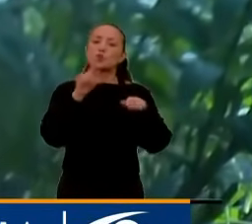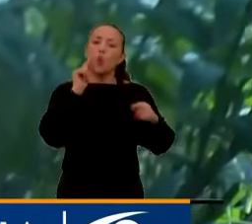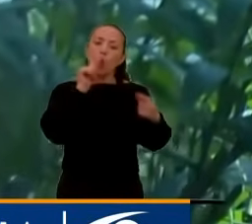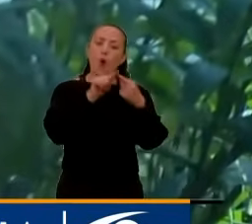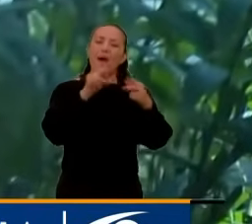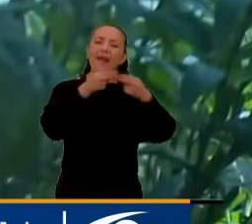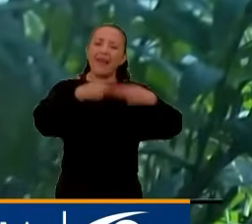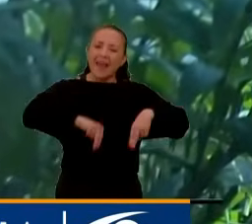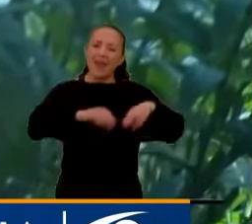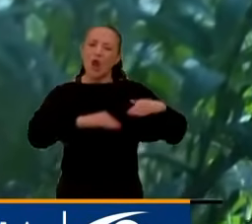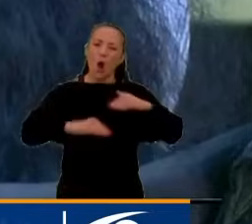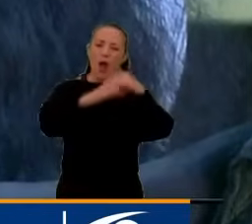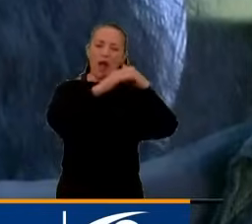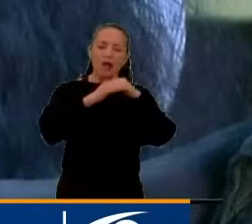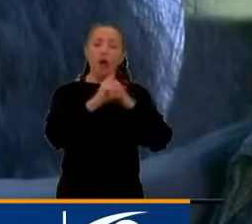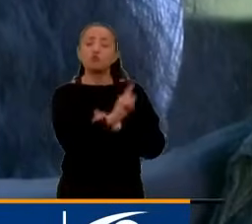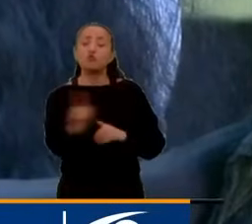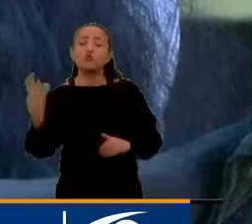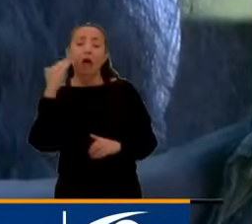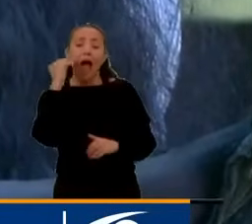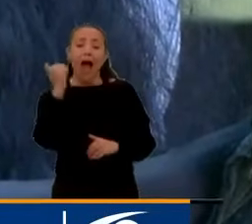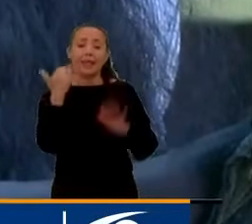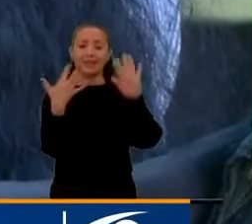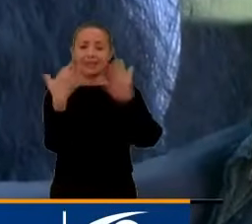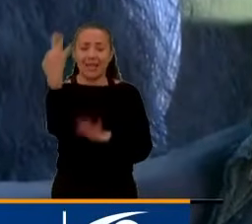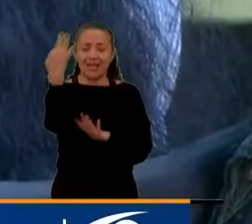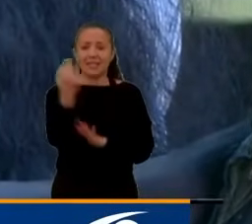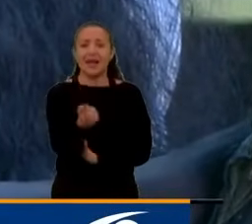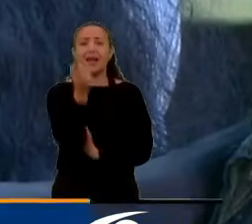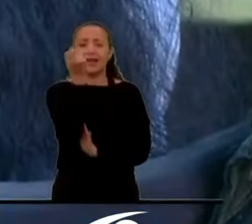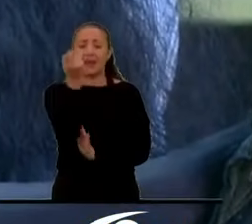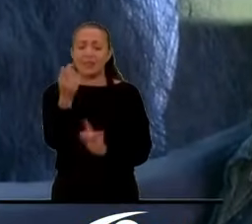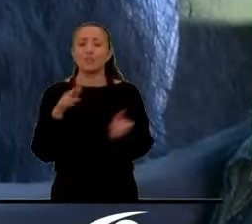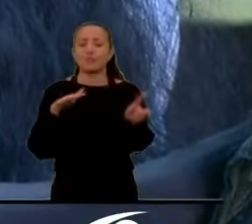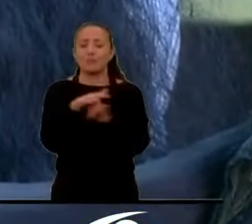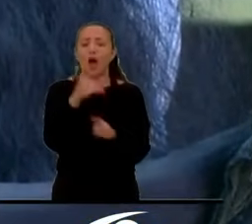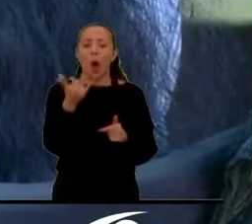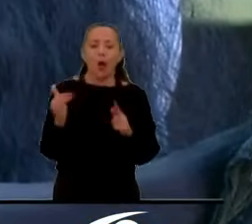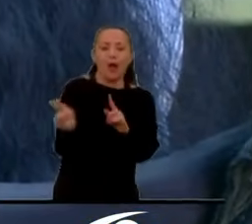departamento hay 13 mujeres que se encuentran en riesgo de feminicidio con medida de protección.